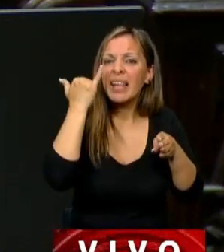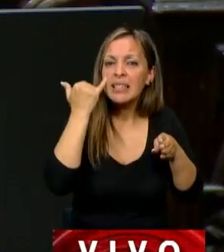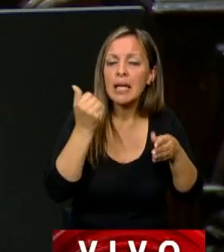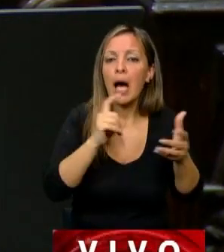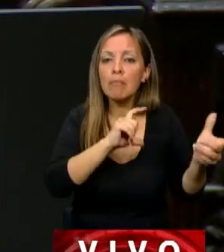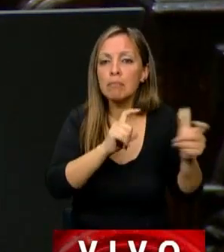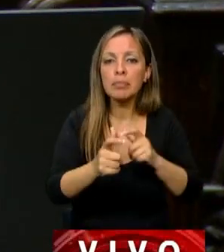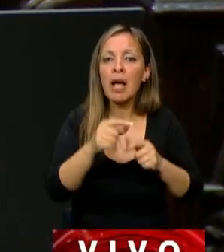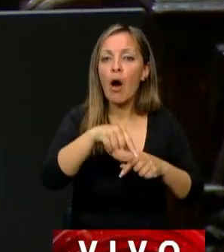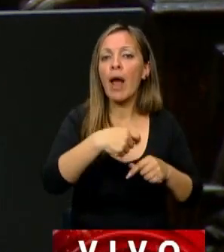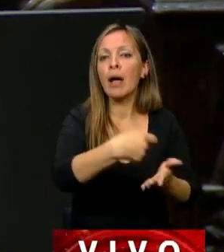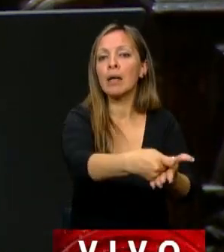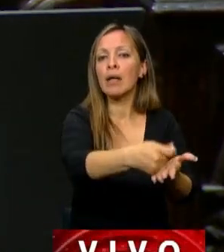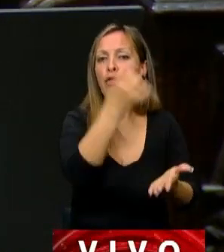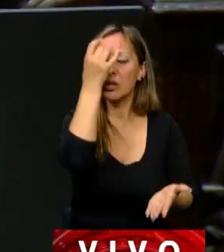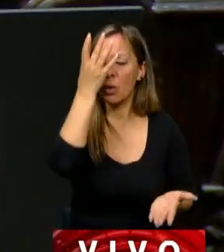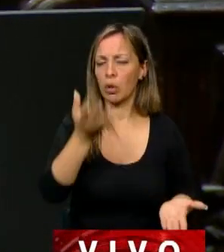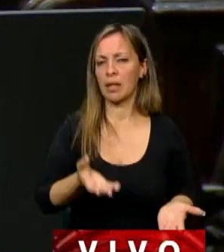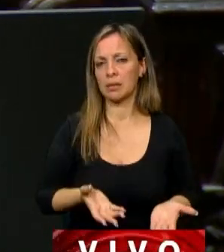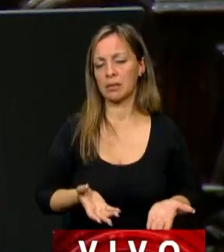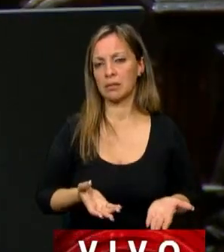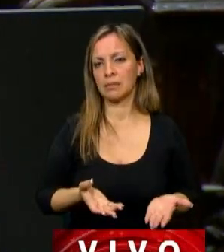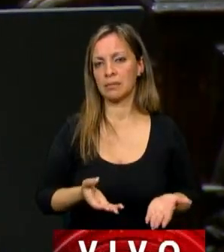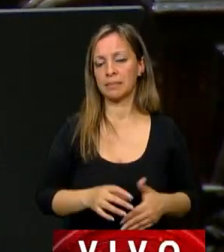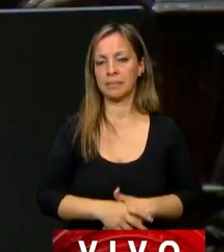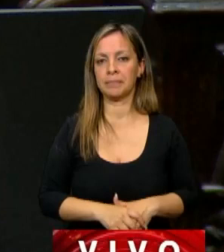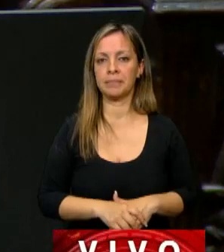la va a licuar pagándola en 12 cuotas.